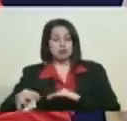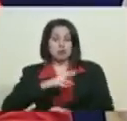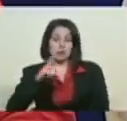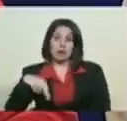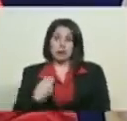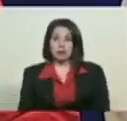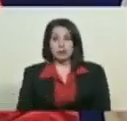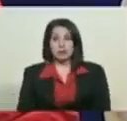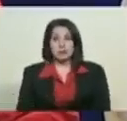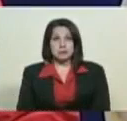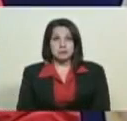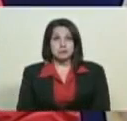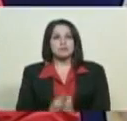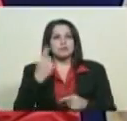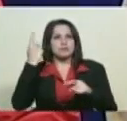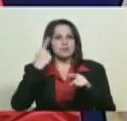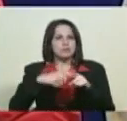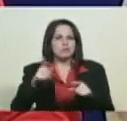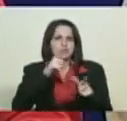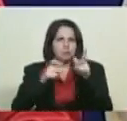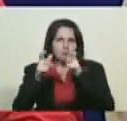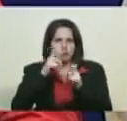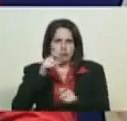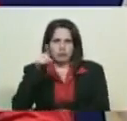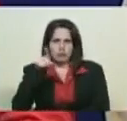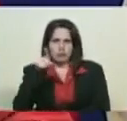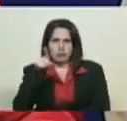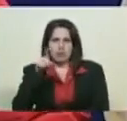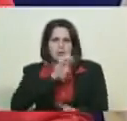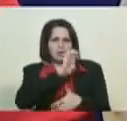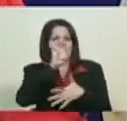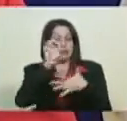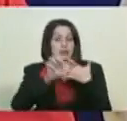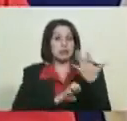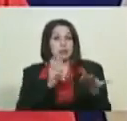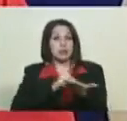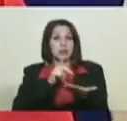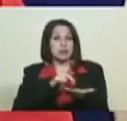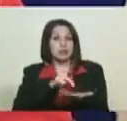¿eh? Y con respecto a la estrategia de participación,